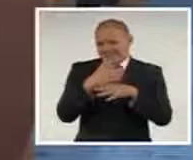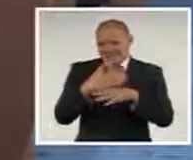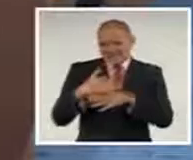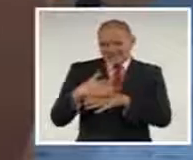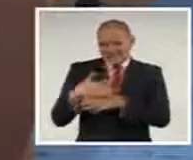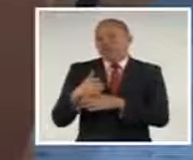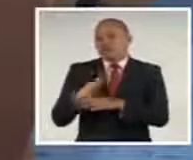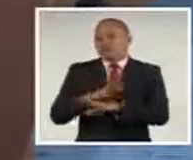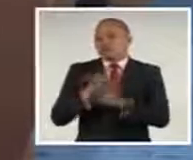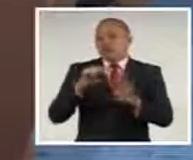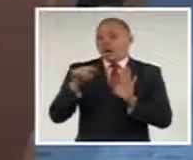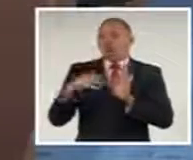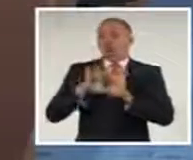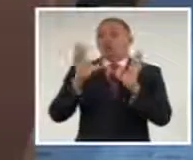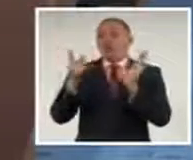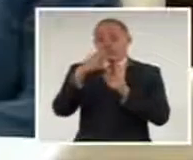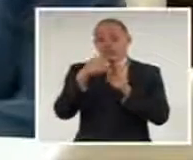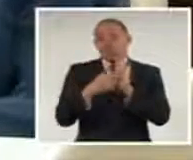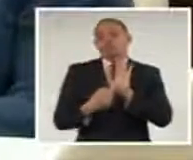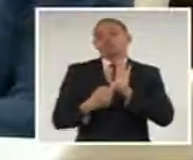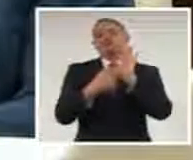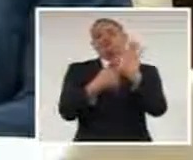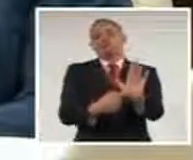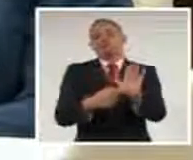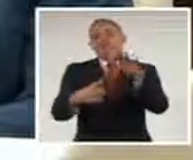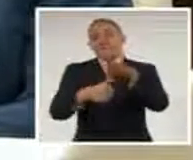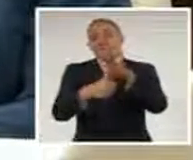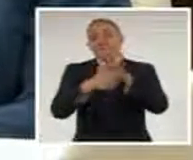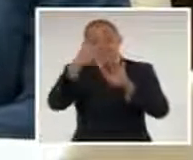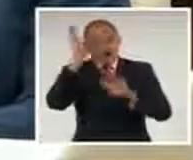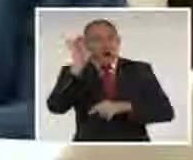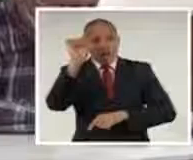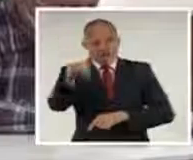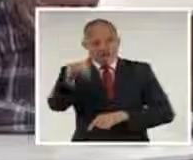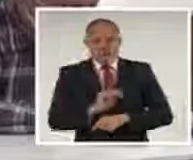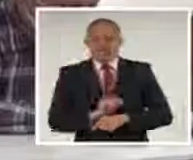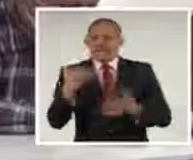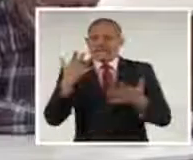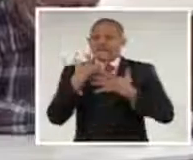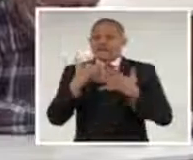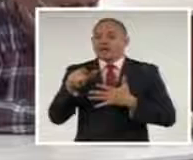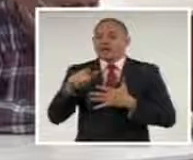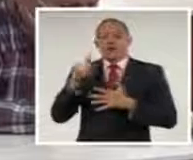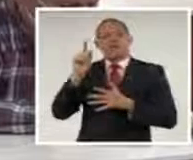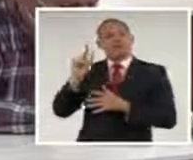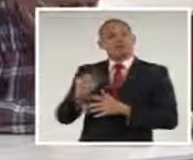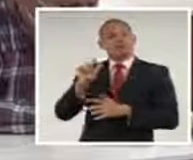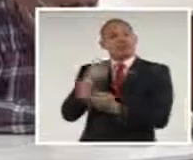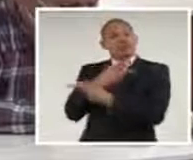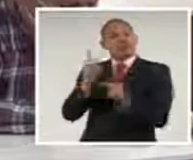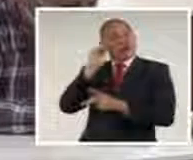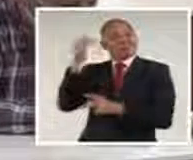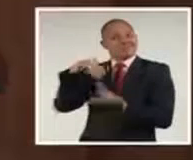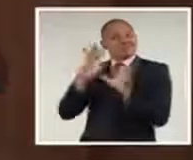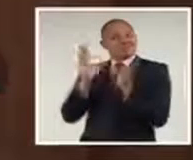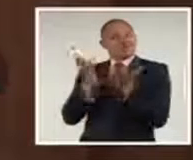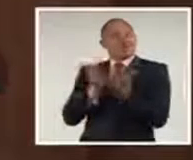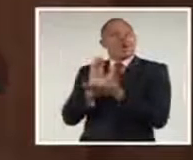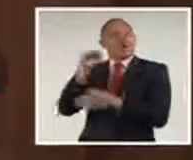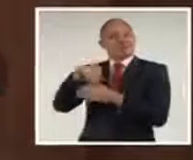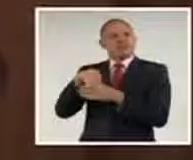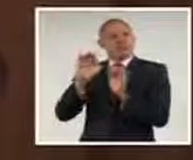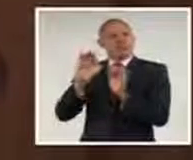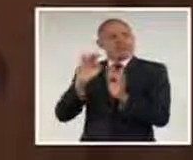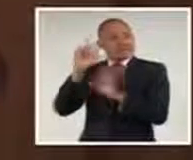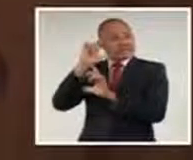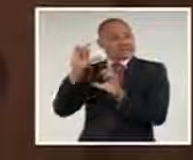Estado, Miguel Díaz-Canel Bermúdez, por expertos miembros de la sesión de Ciencias Sociales de la Academia de Ciencias de Cuba. Sería necesario